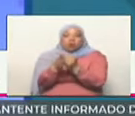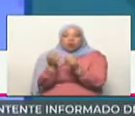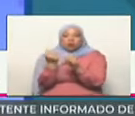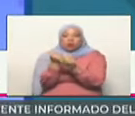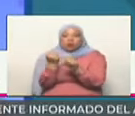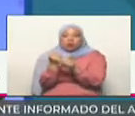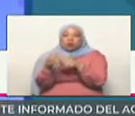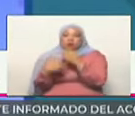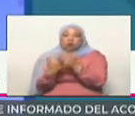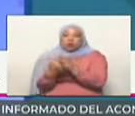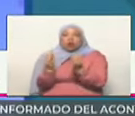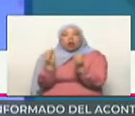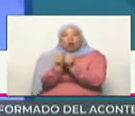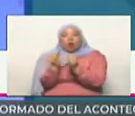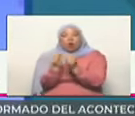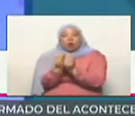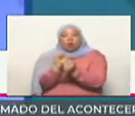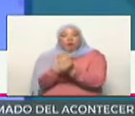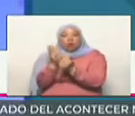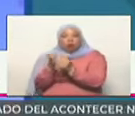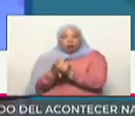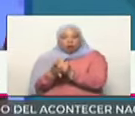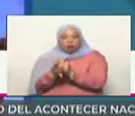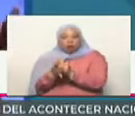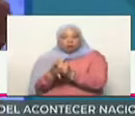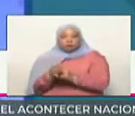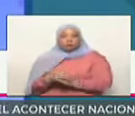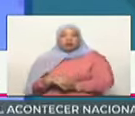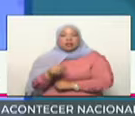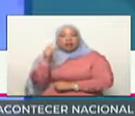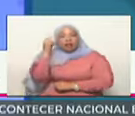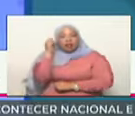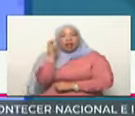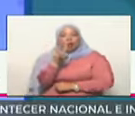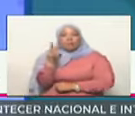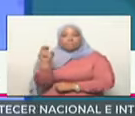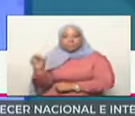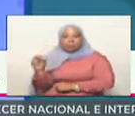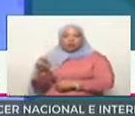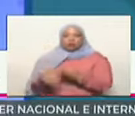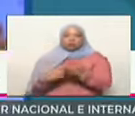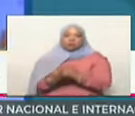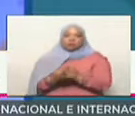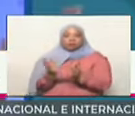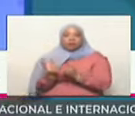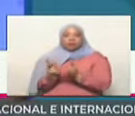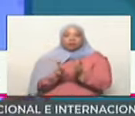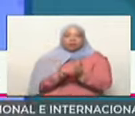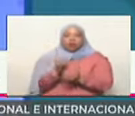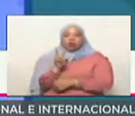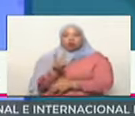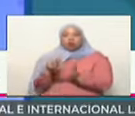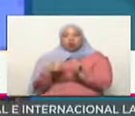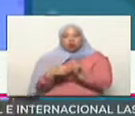traía era la abuela Cueca. Entonces, el día 20 de abril del